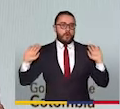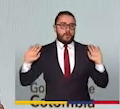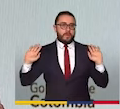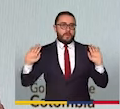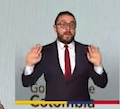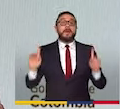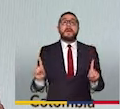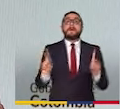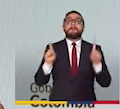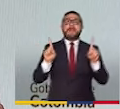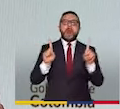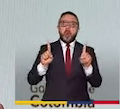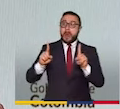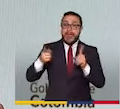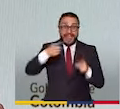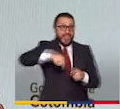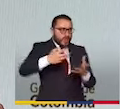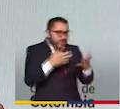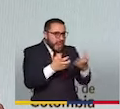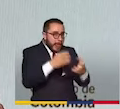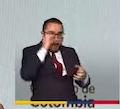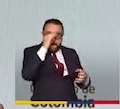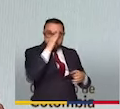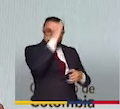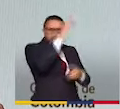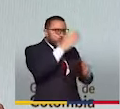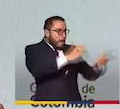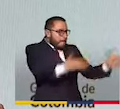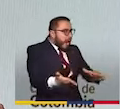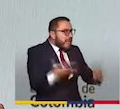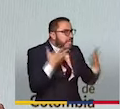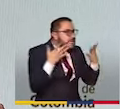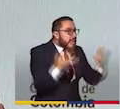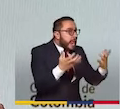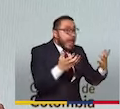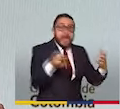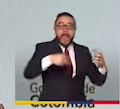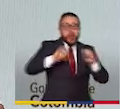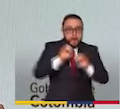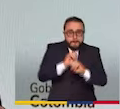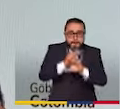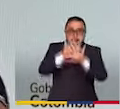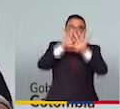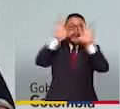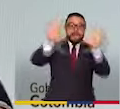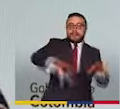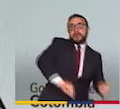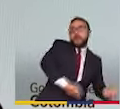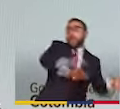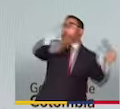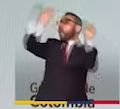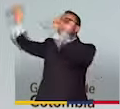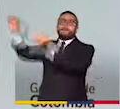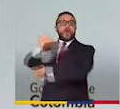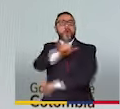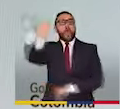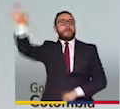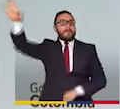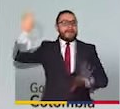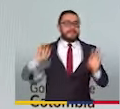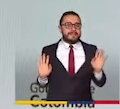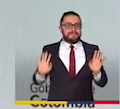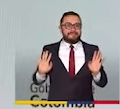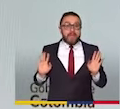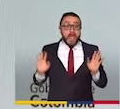Mágicamente, antes de matarme, los exiliaron, incluso hoy piden a este gobierno ser gestores de